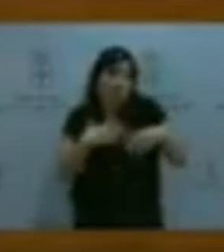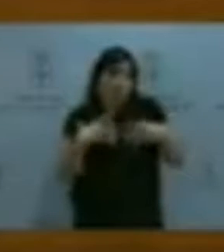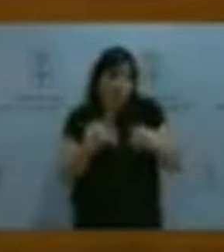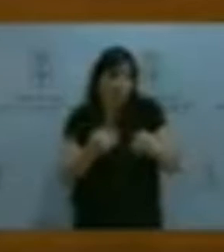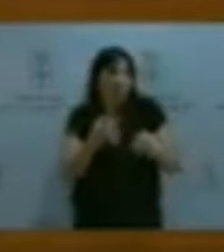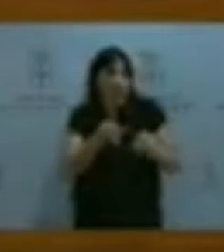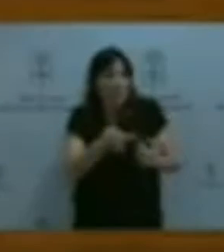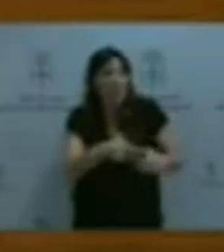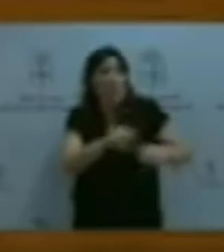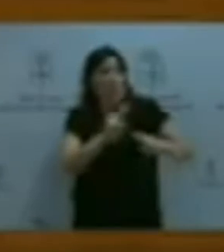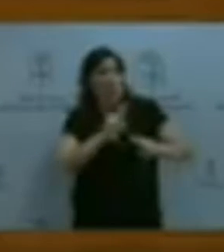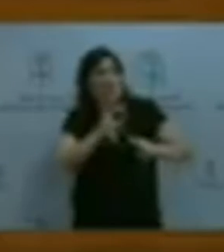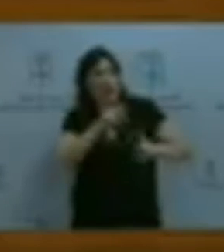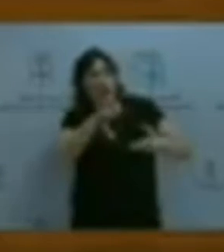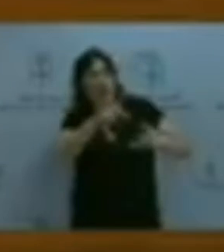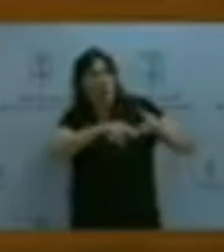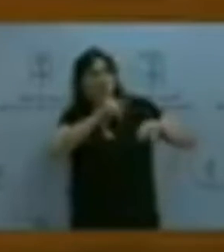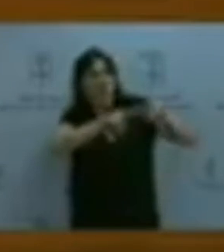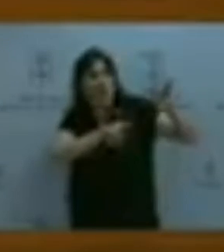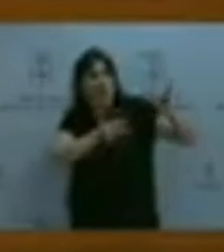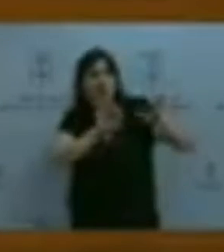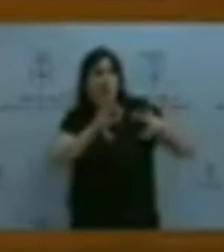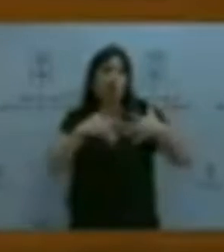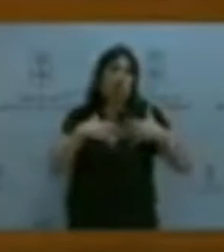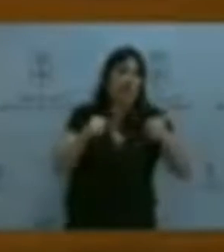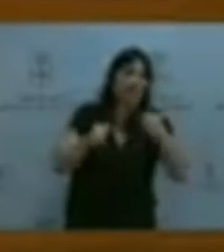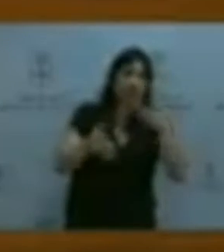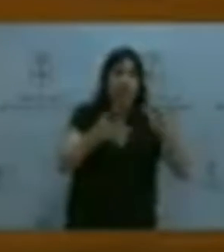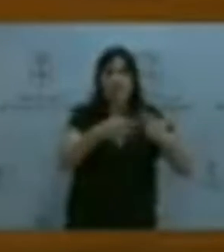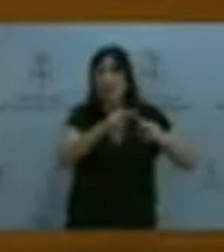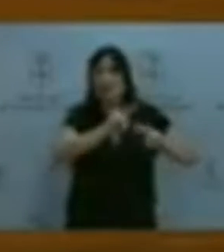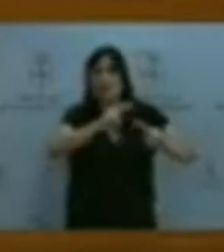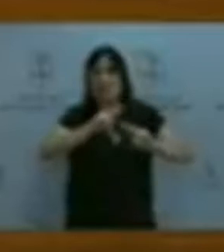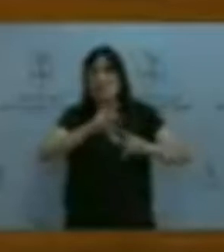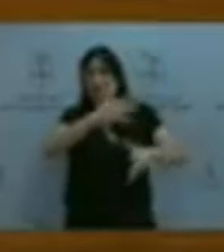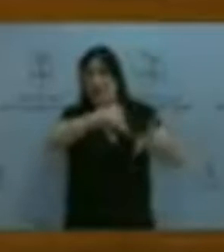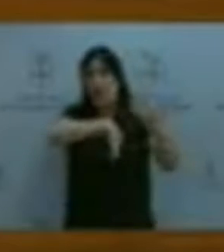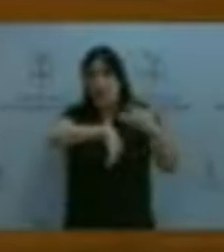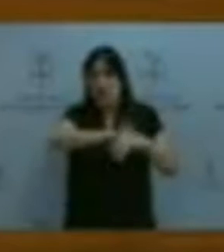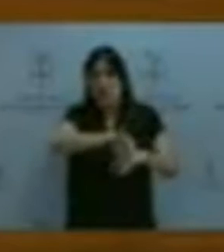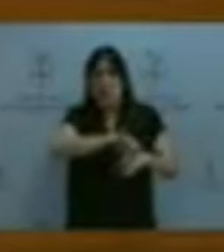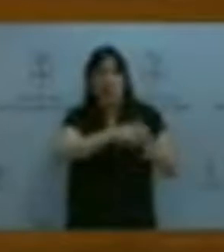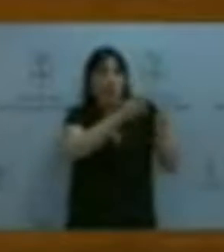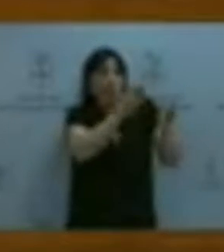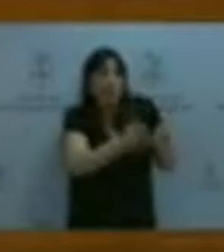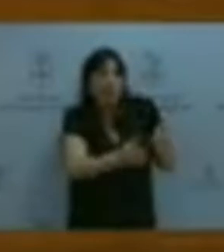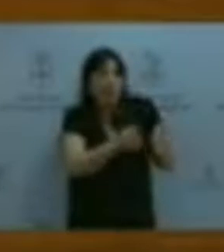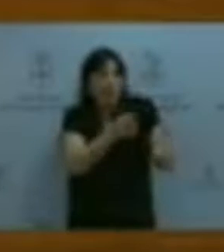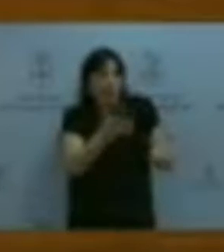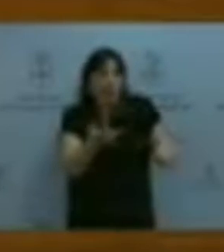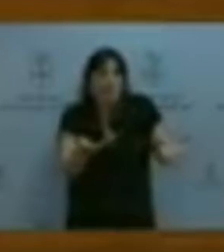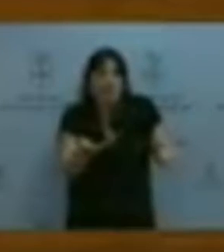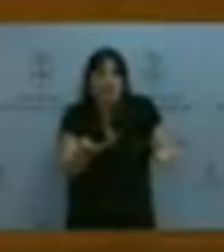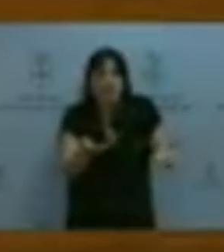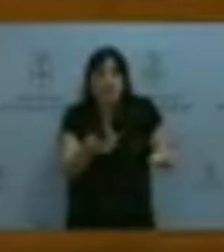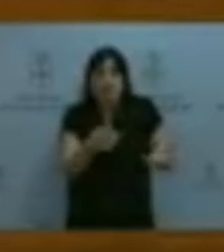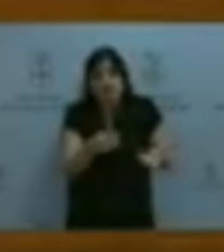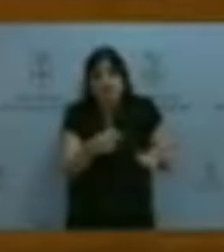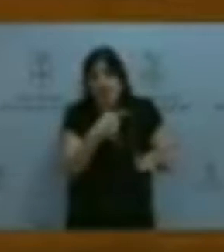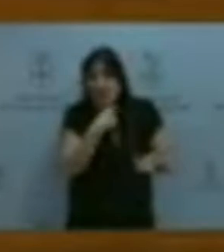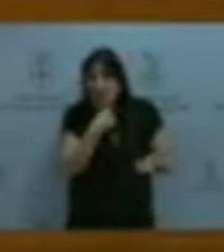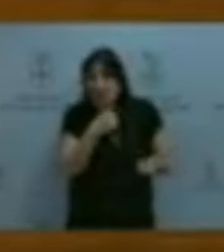el de Sanidad, siempre me ponían excusas. La de usted hoy ha sido, bueno, pues divertida, porque allí urbanismo, a ver, allí lo que